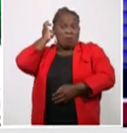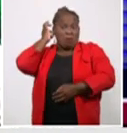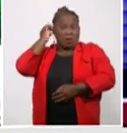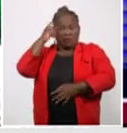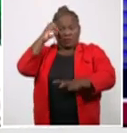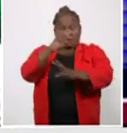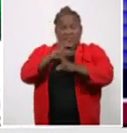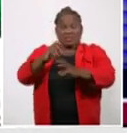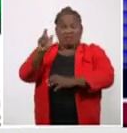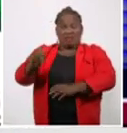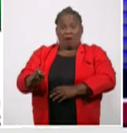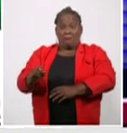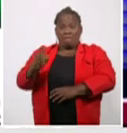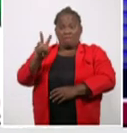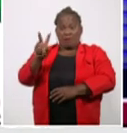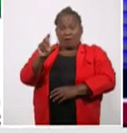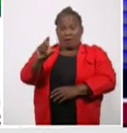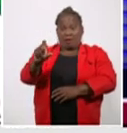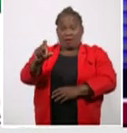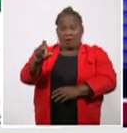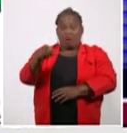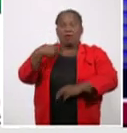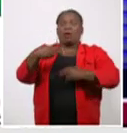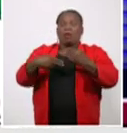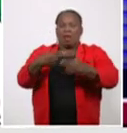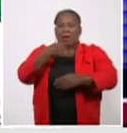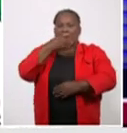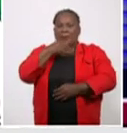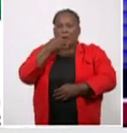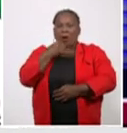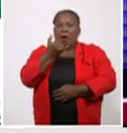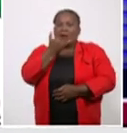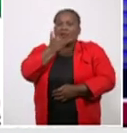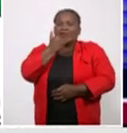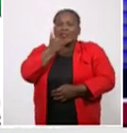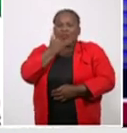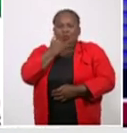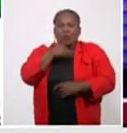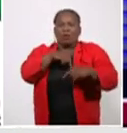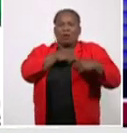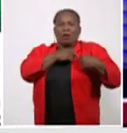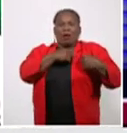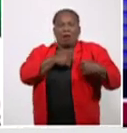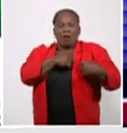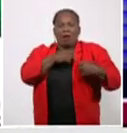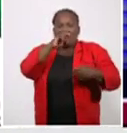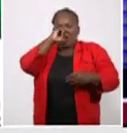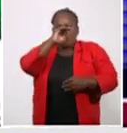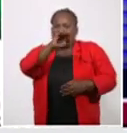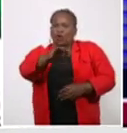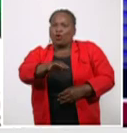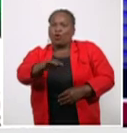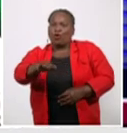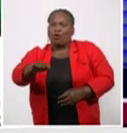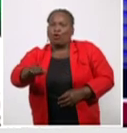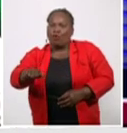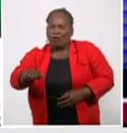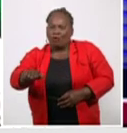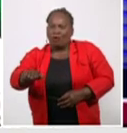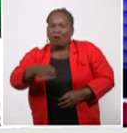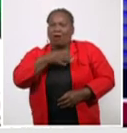de Villa Clara, sobre la afectación cardíaca que había en grupos pediátricos. En niños. En niños.